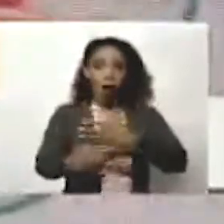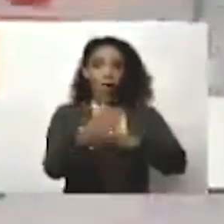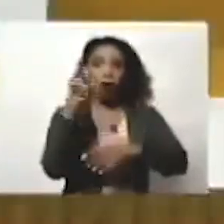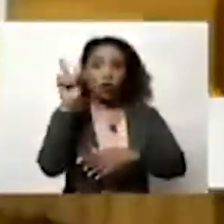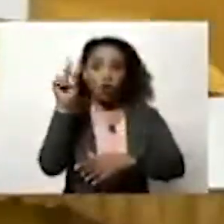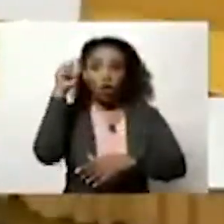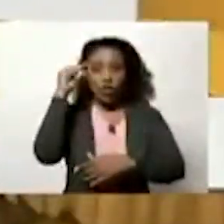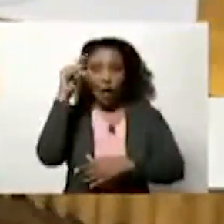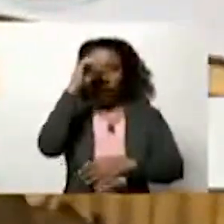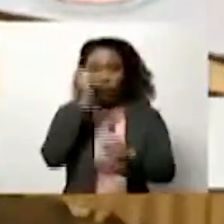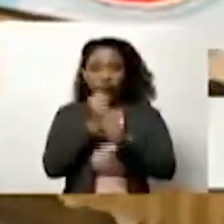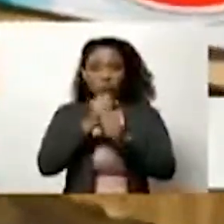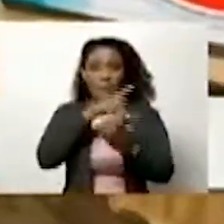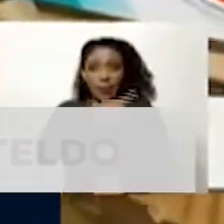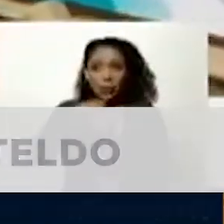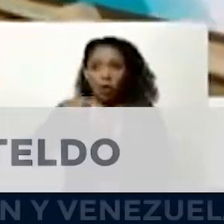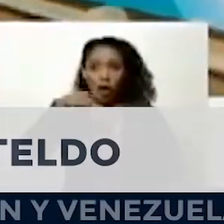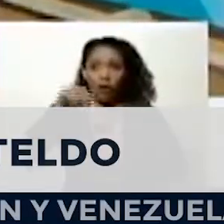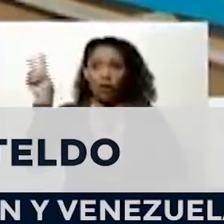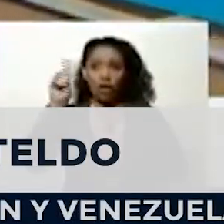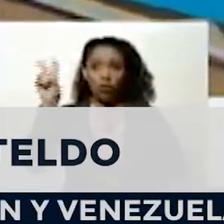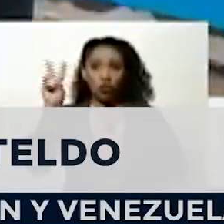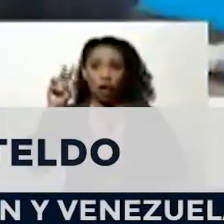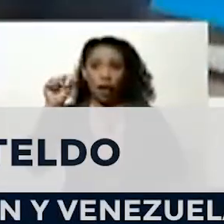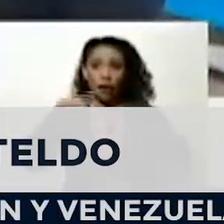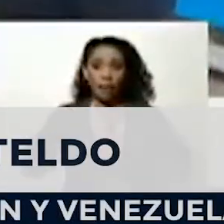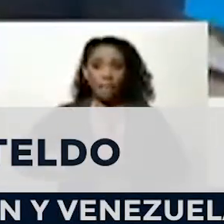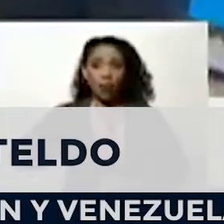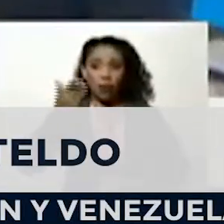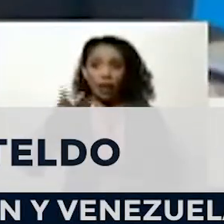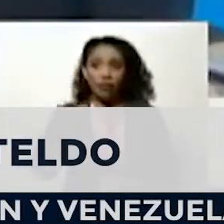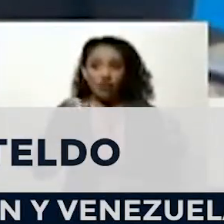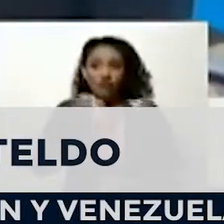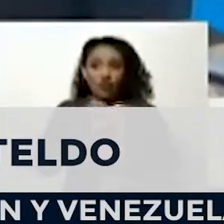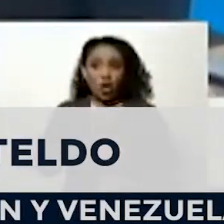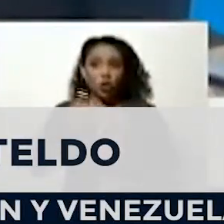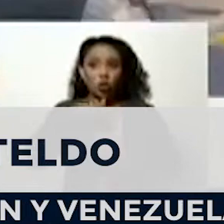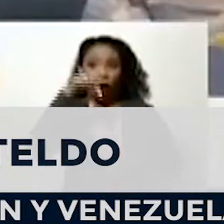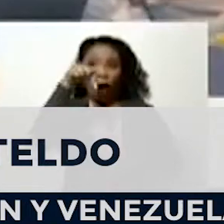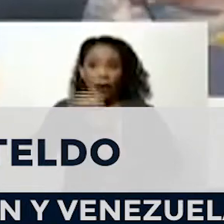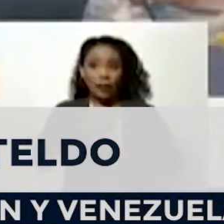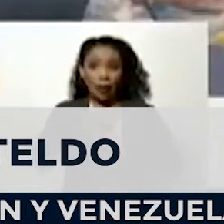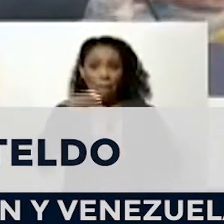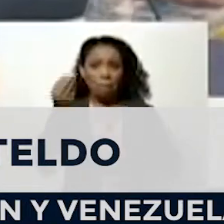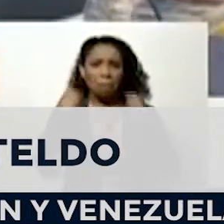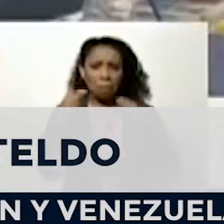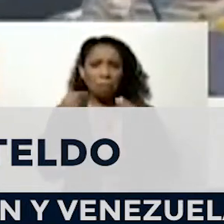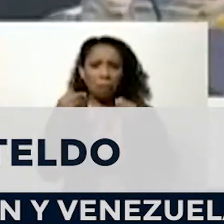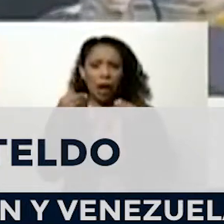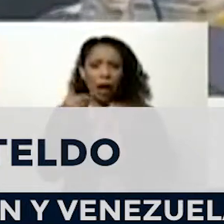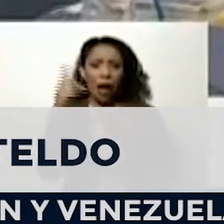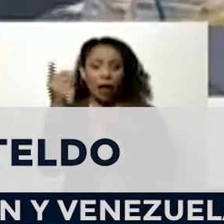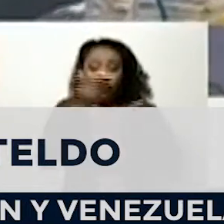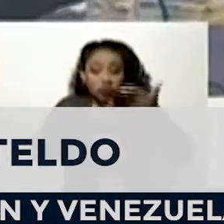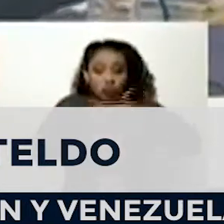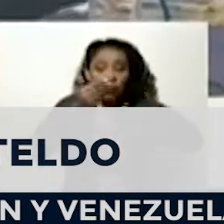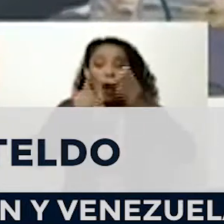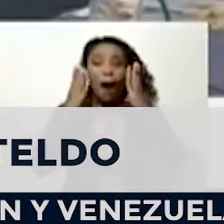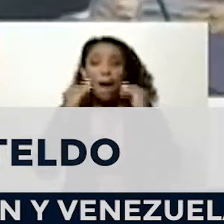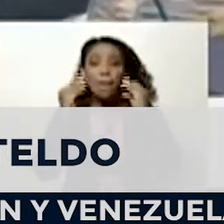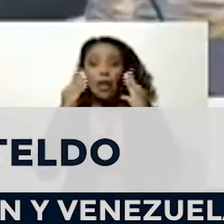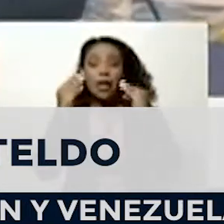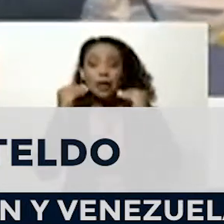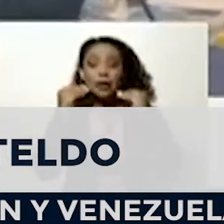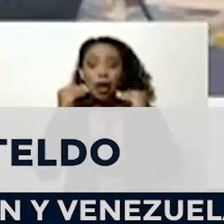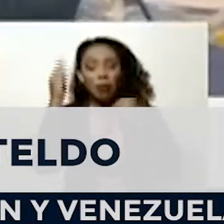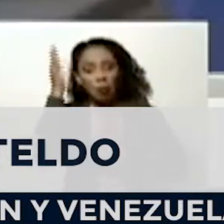El ministro del Poder Popular para la Agricultura Productiva, Wilmar Castro Soteldo, se encuentra en la Comisión Mixta de Alto Nivel entre Irán y